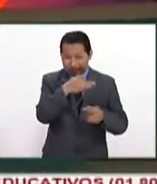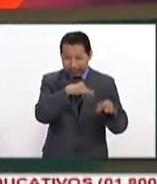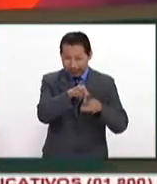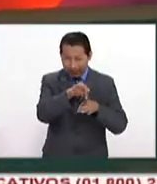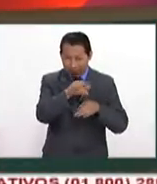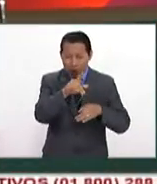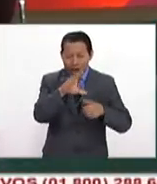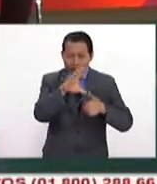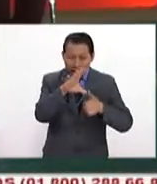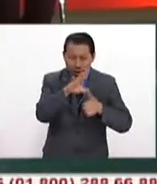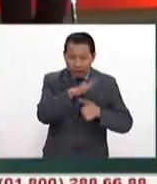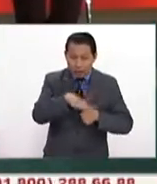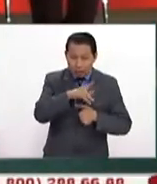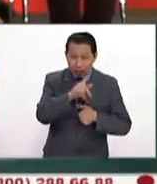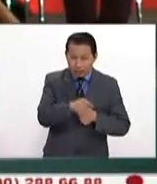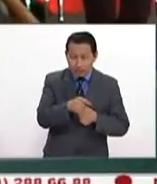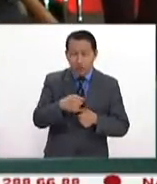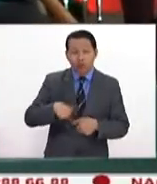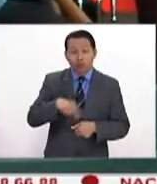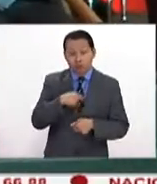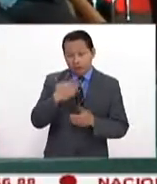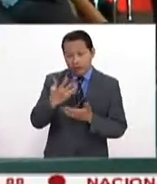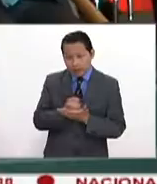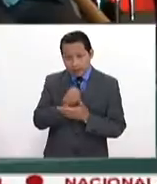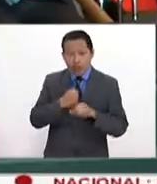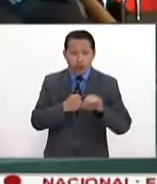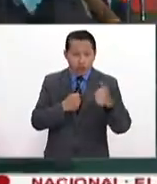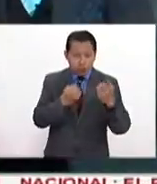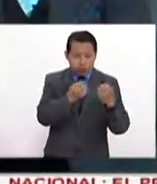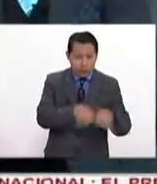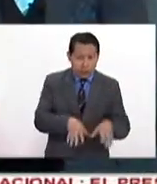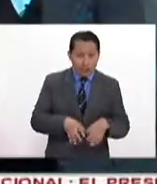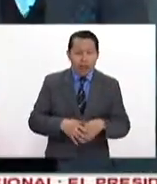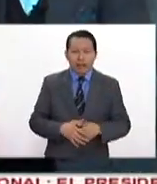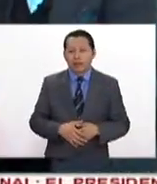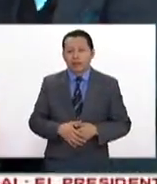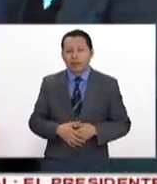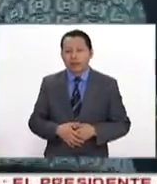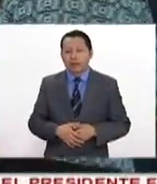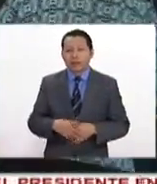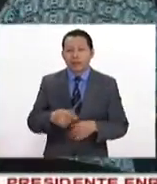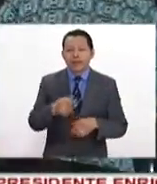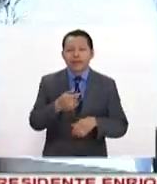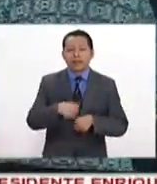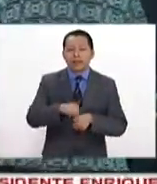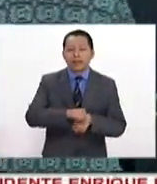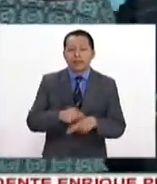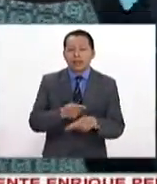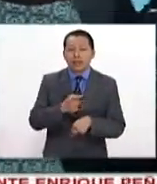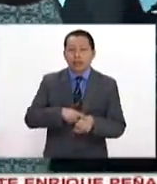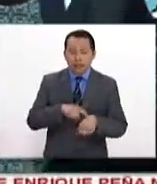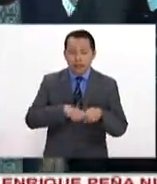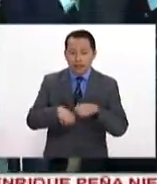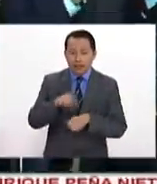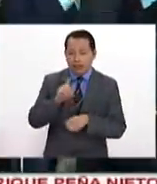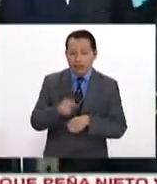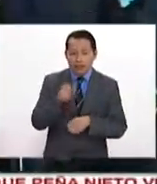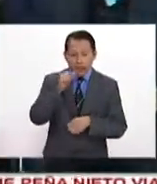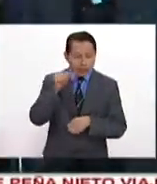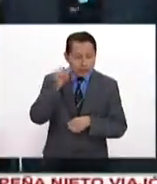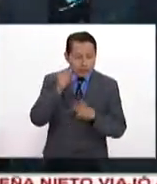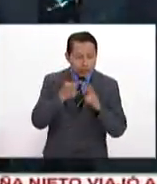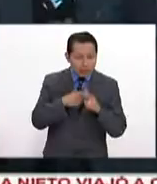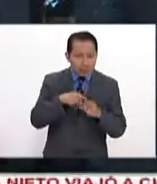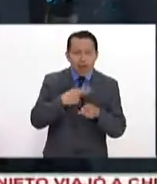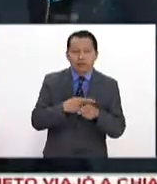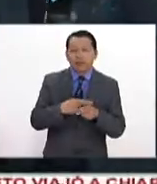como un esquema donde si nosotros ganamos, otros pierden. La Semana Nacional del Emprendedor se celebra desde ayer y